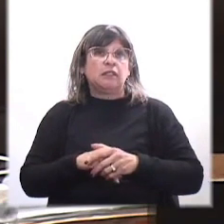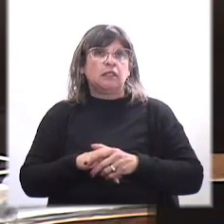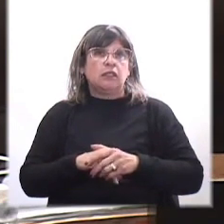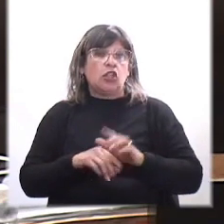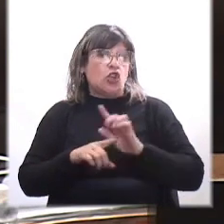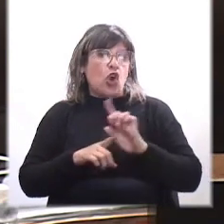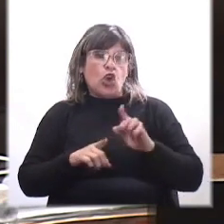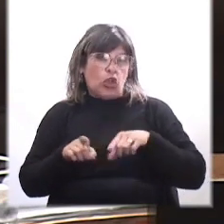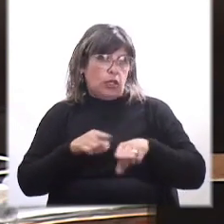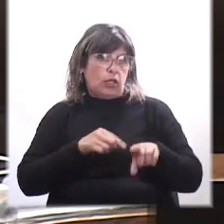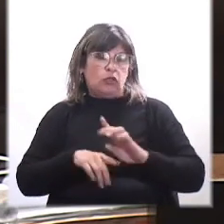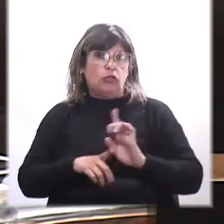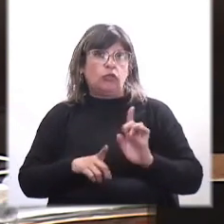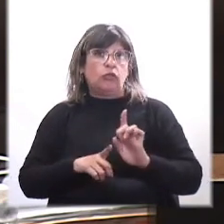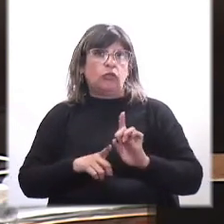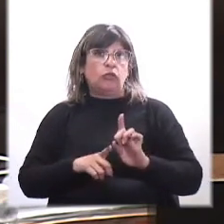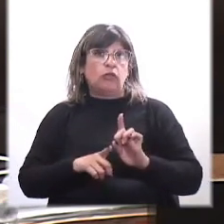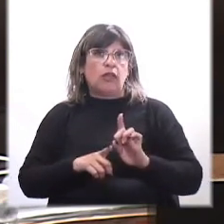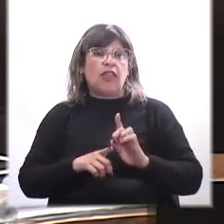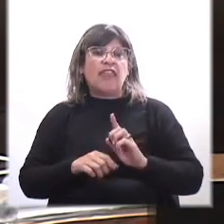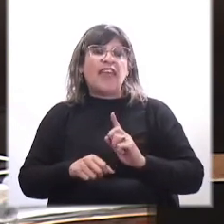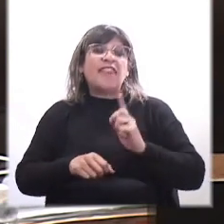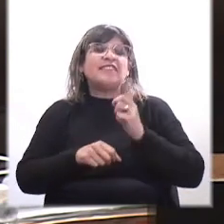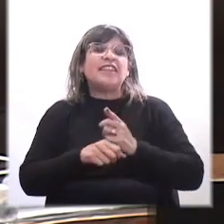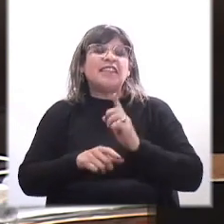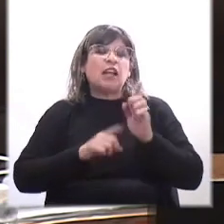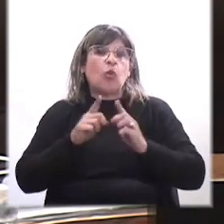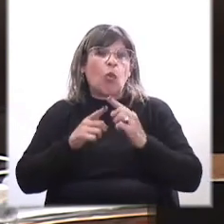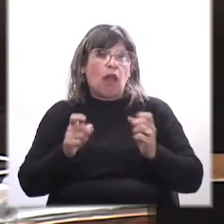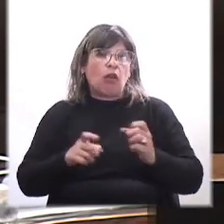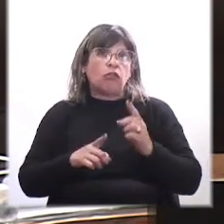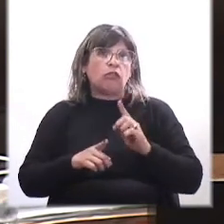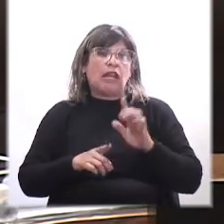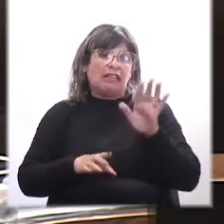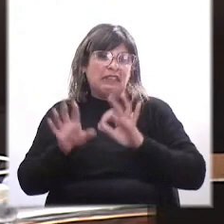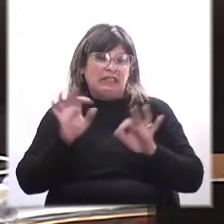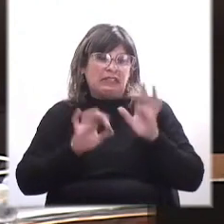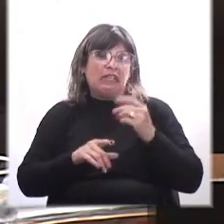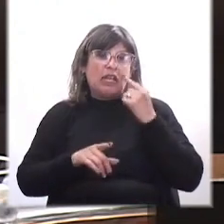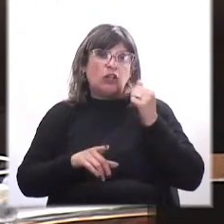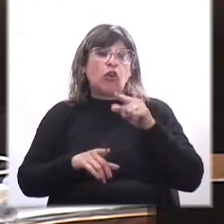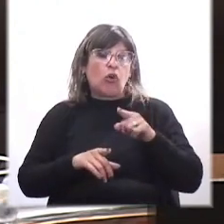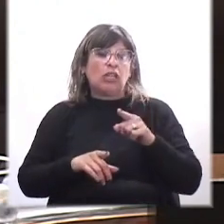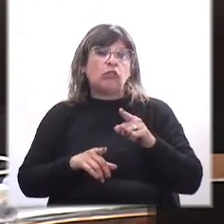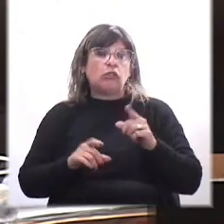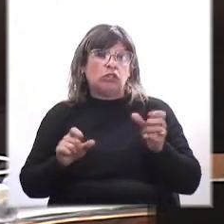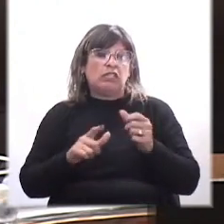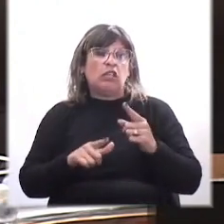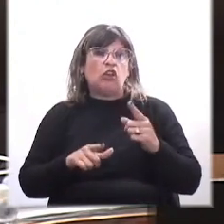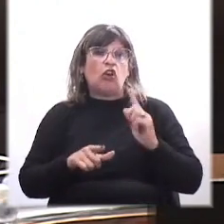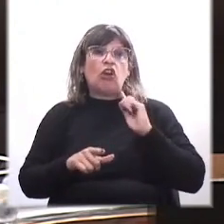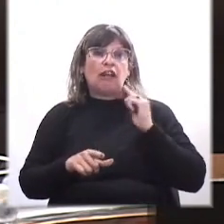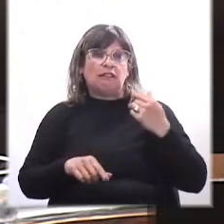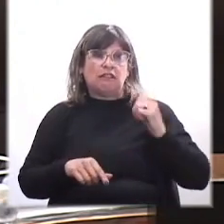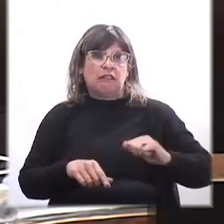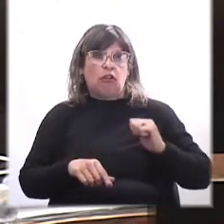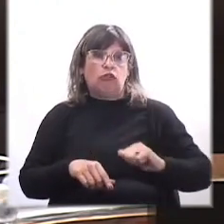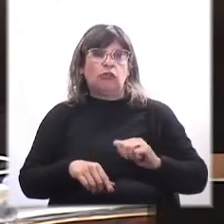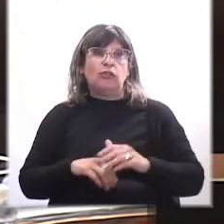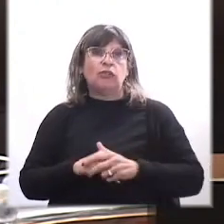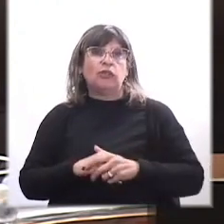responsables directos de tomar algunas decisiones como las que se tomaron con Gas Sayago.